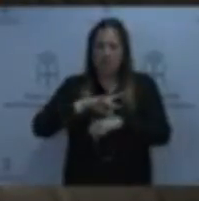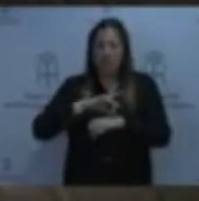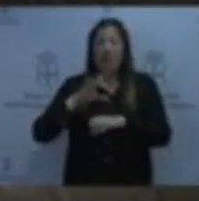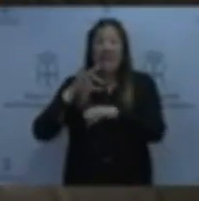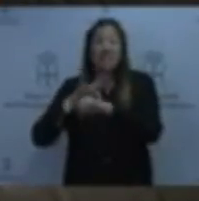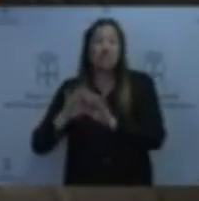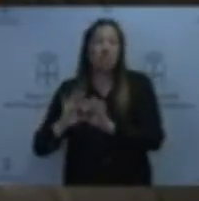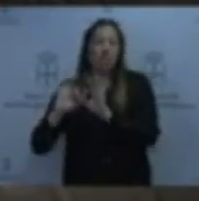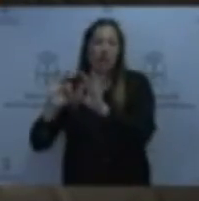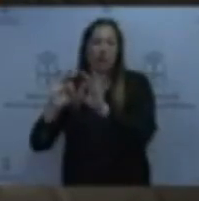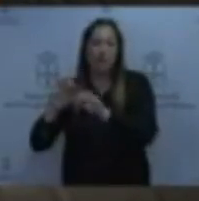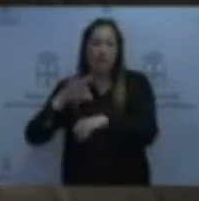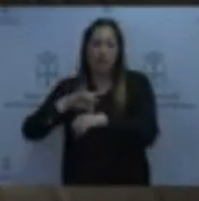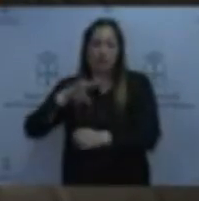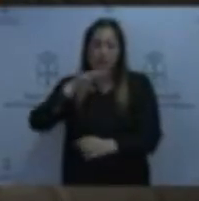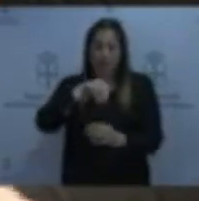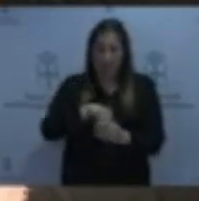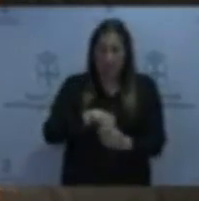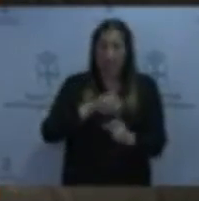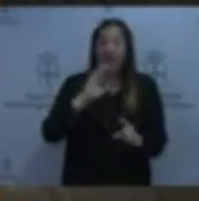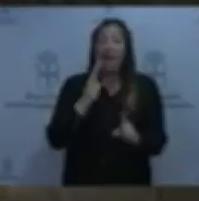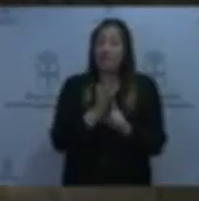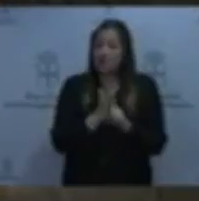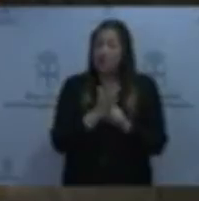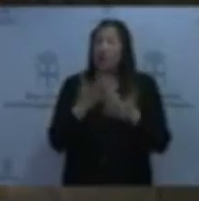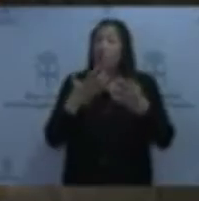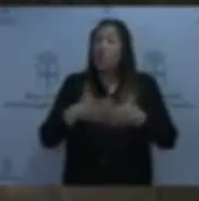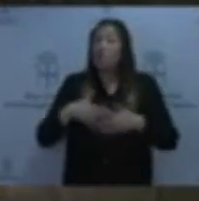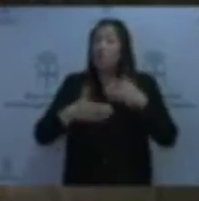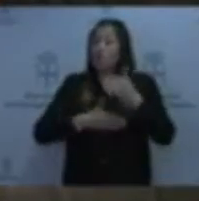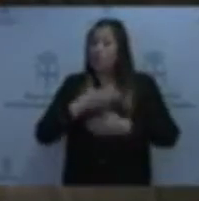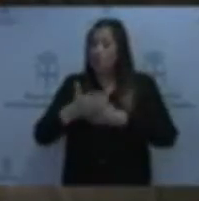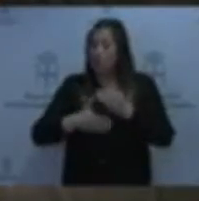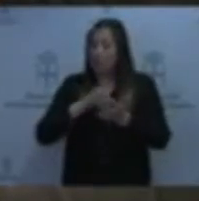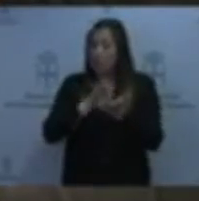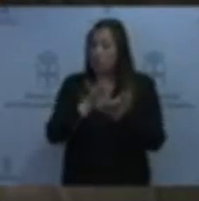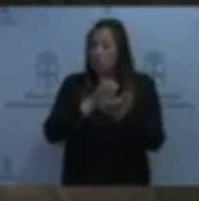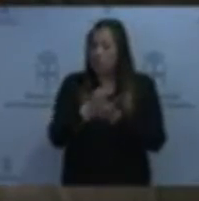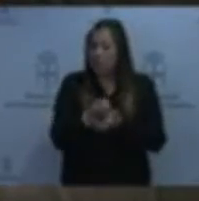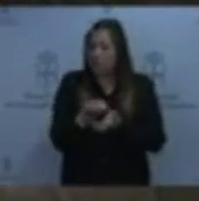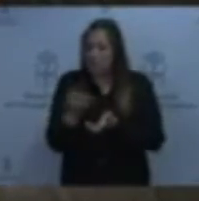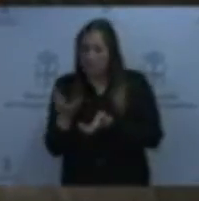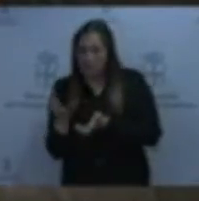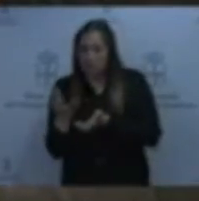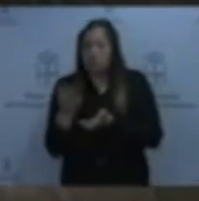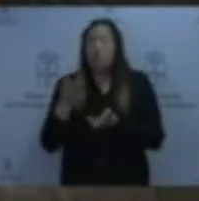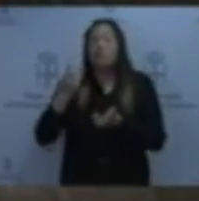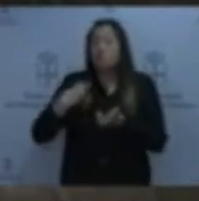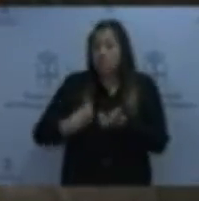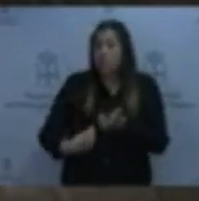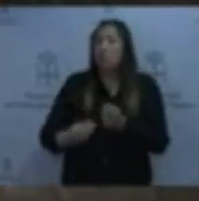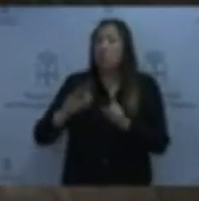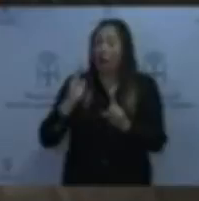interna y, por tanto, afecta al funcionamiento de un buen número de servicios e igualmente puede afectar a